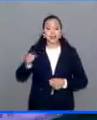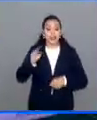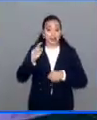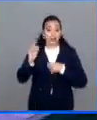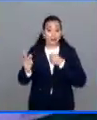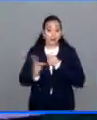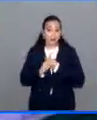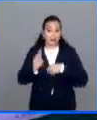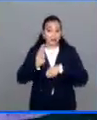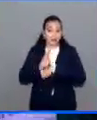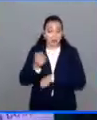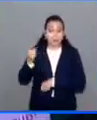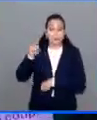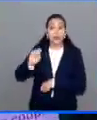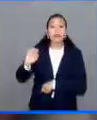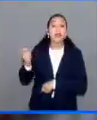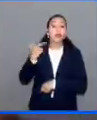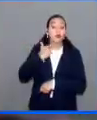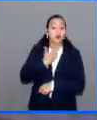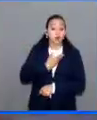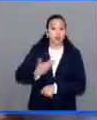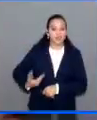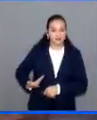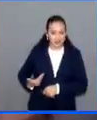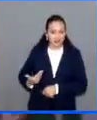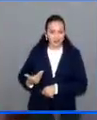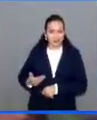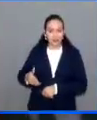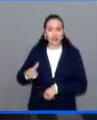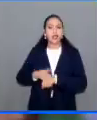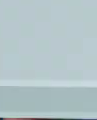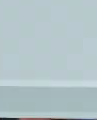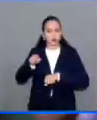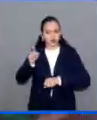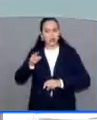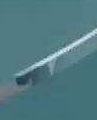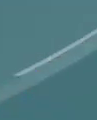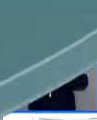un expresidente y a altos mandos militares.